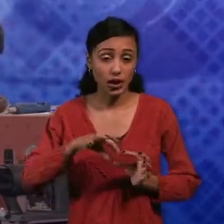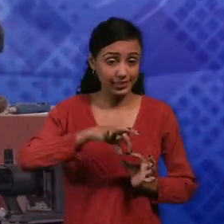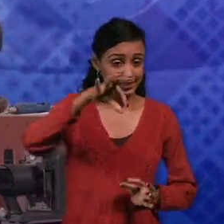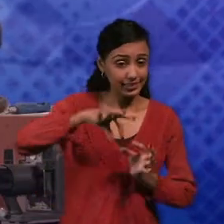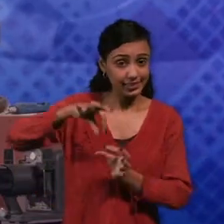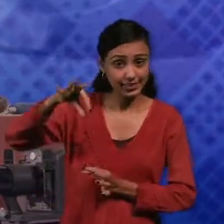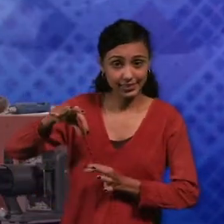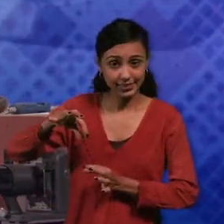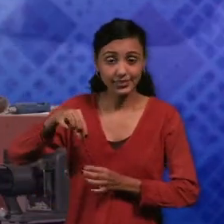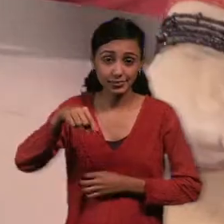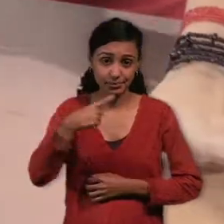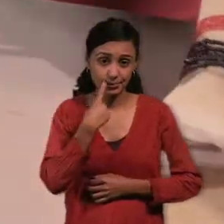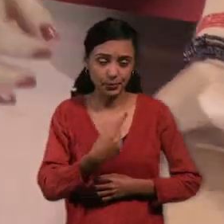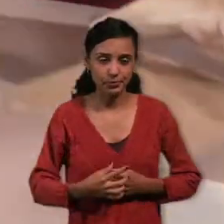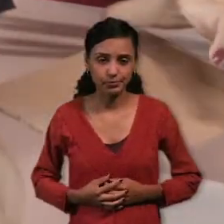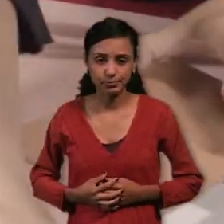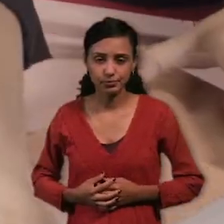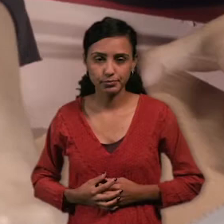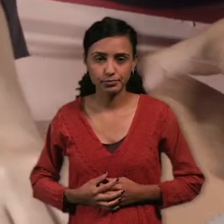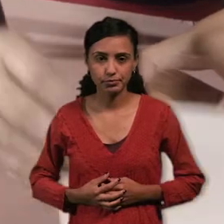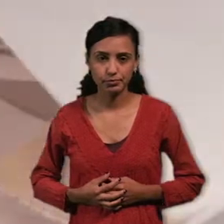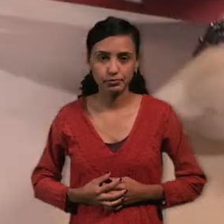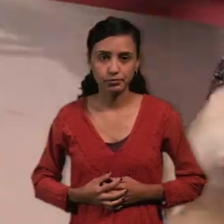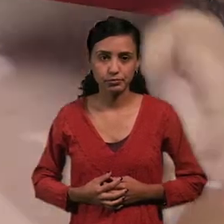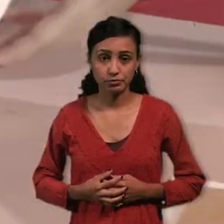esta estructura del trípode, con una hoja de papel.